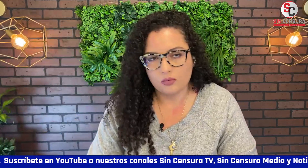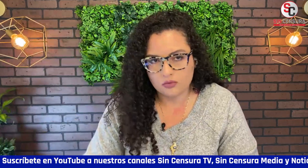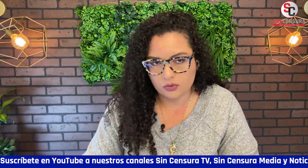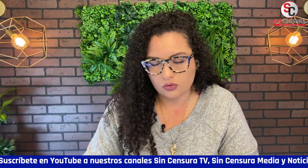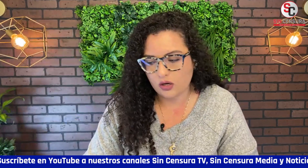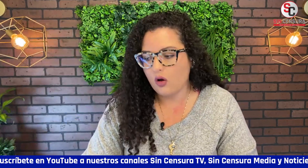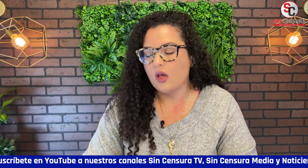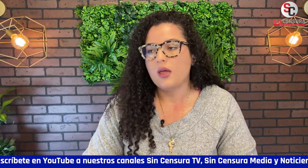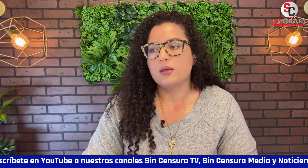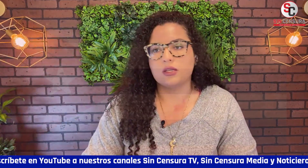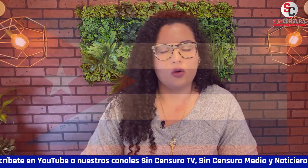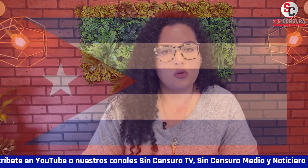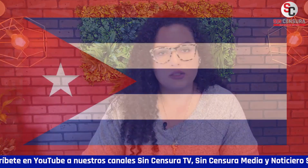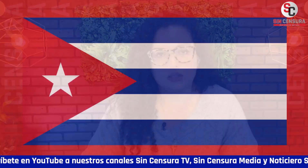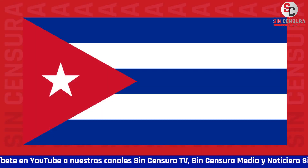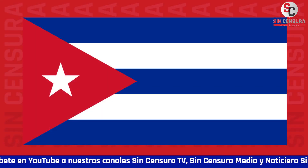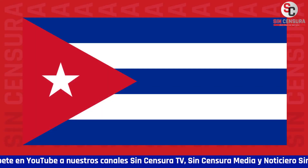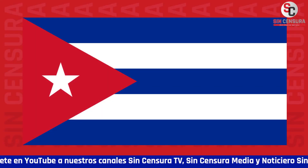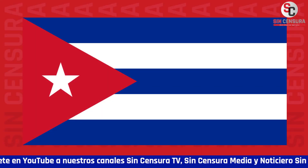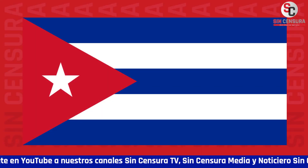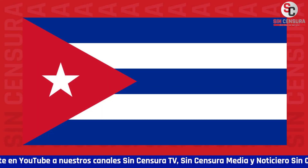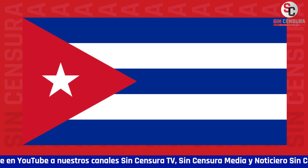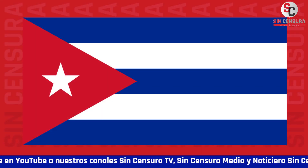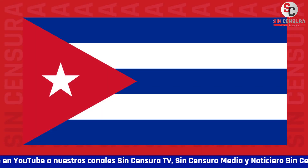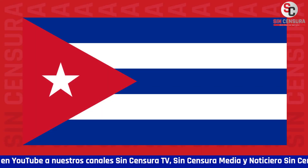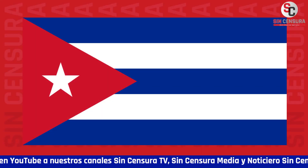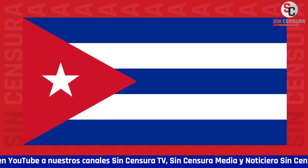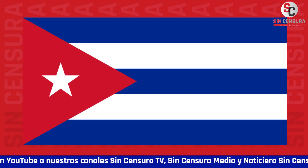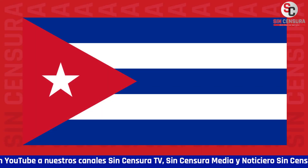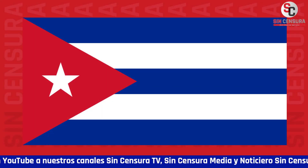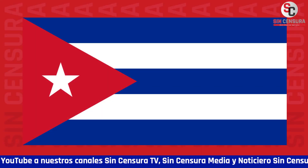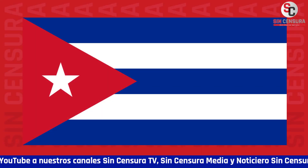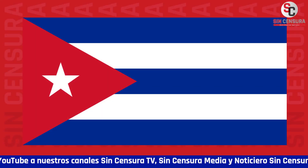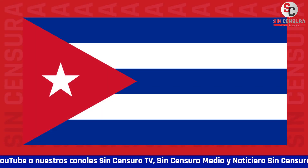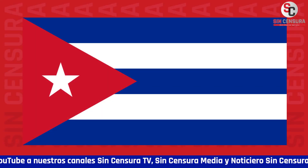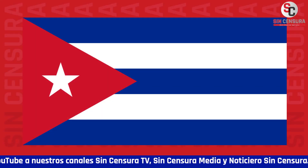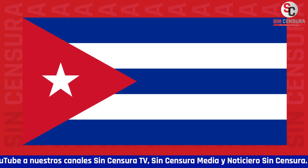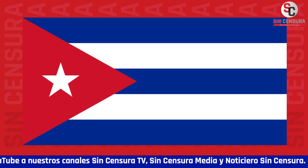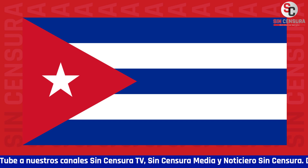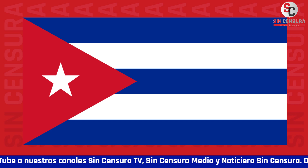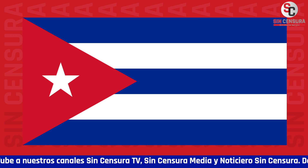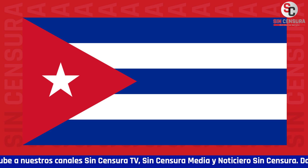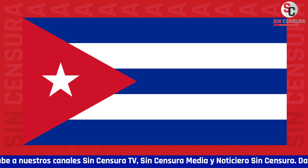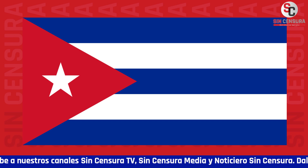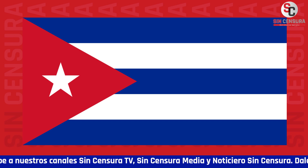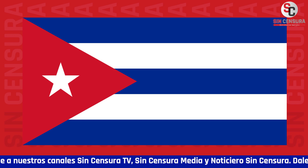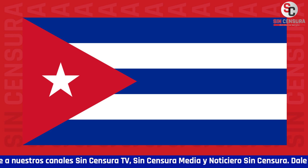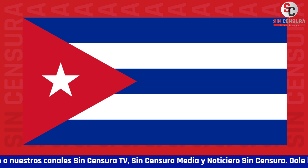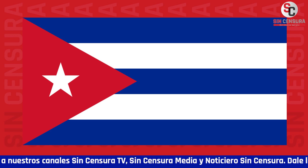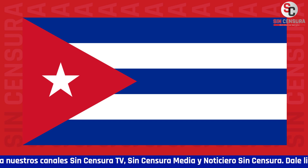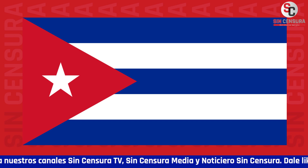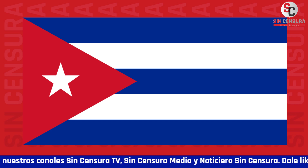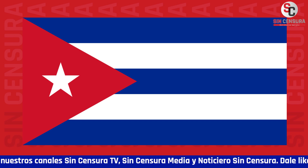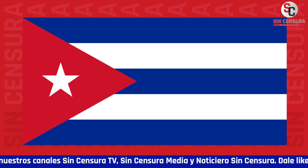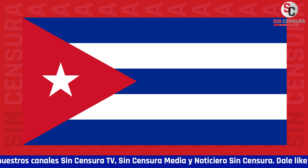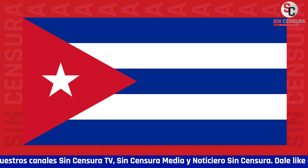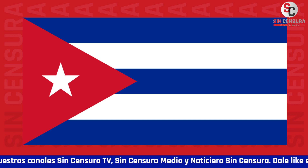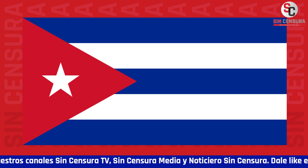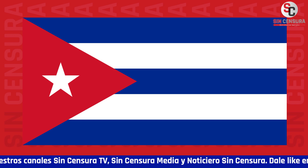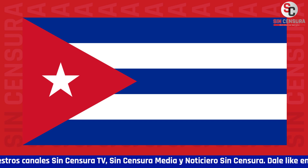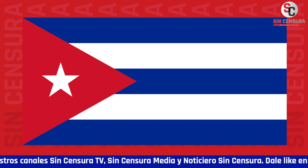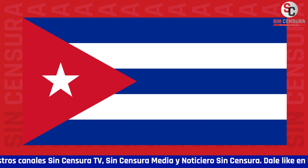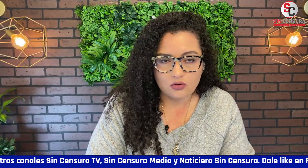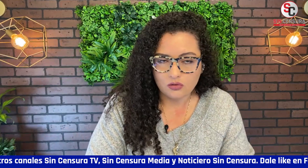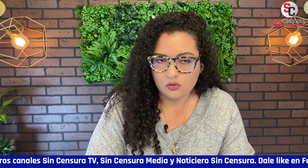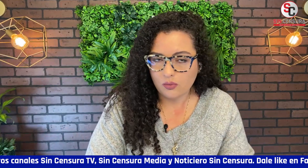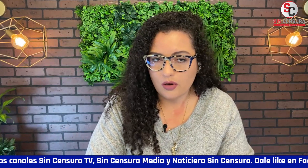que tienen. Por supuesto que no. Si no, no existirían partidos. Vaya, hay gente que está inconforme y otra que está feliz. eso siempre va a pasar. Y en Cuba no